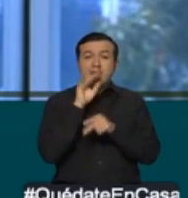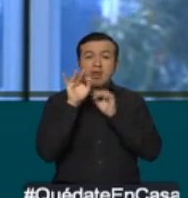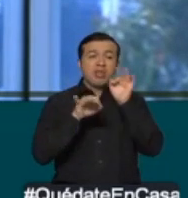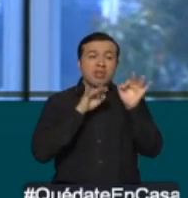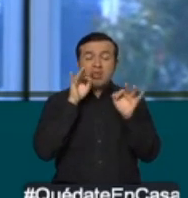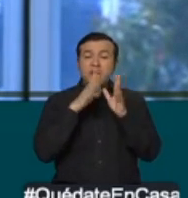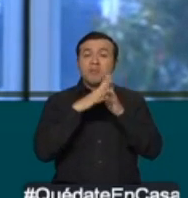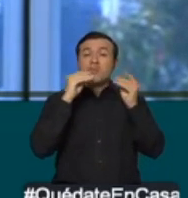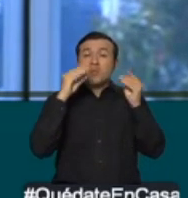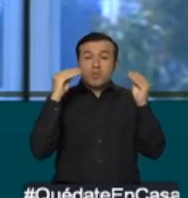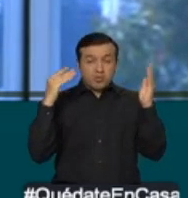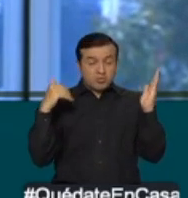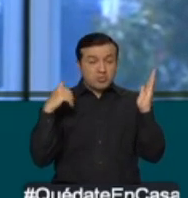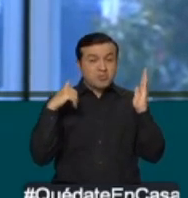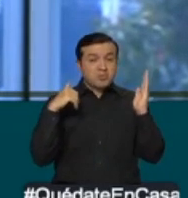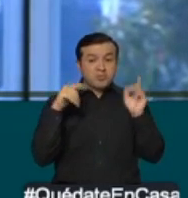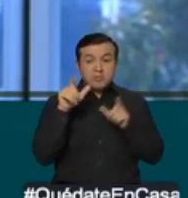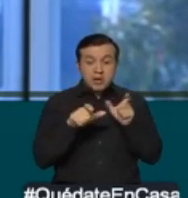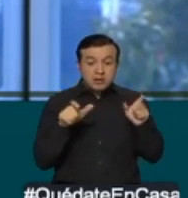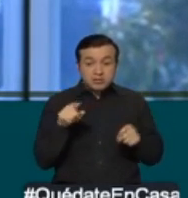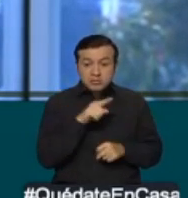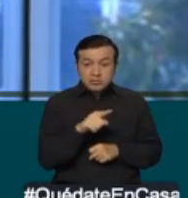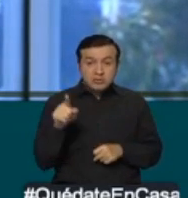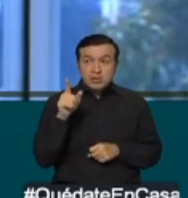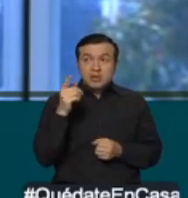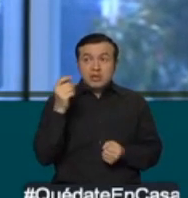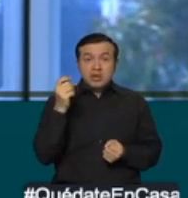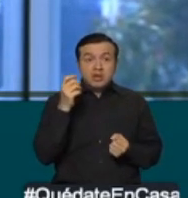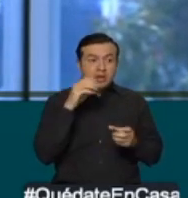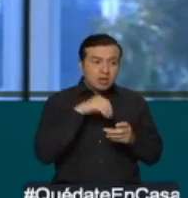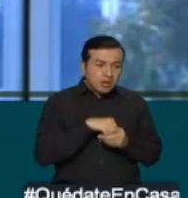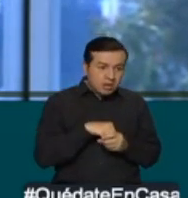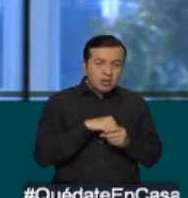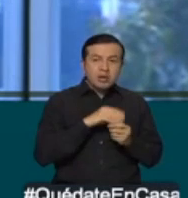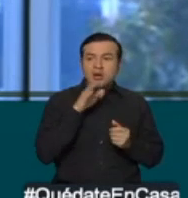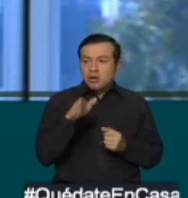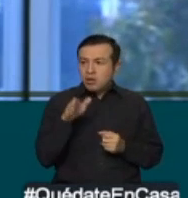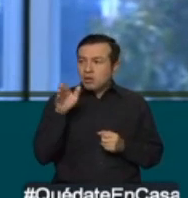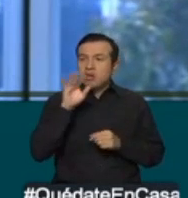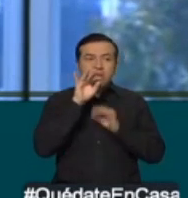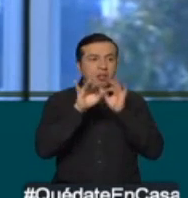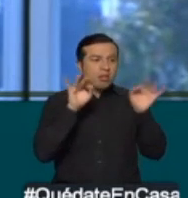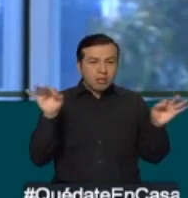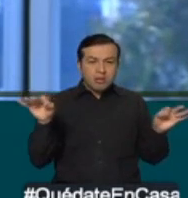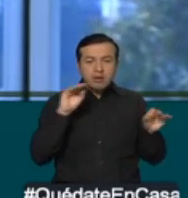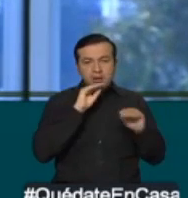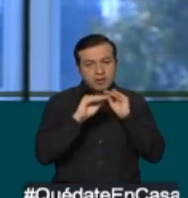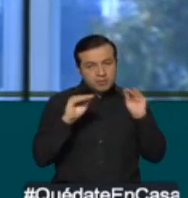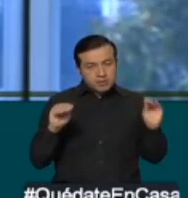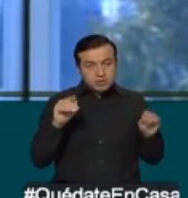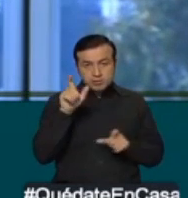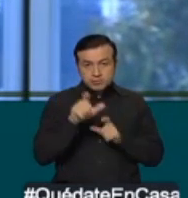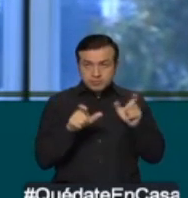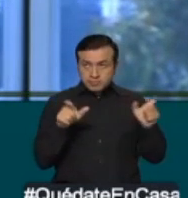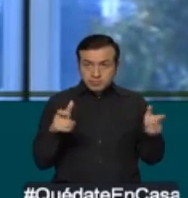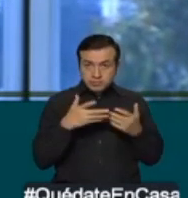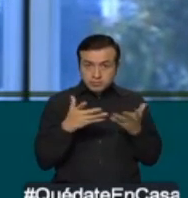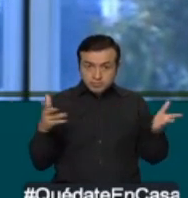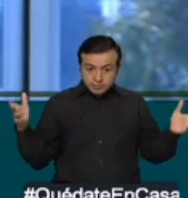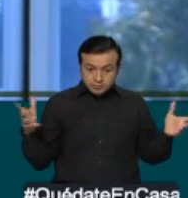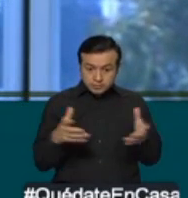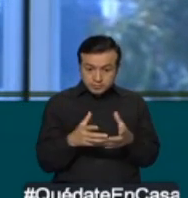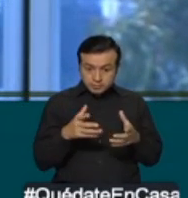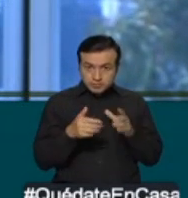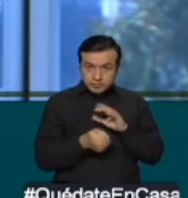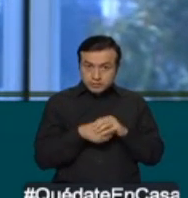y complica además a quienes están haciendo el traslado de estas personas así que nuevamente quienes hacen parte del cerco de